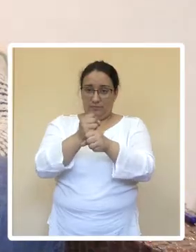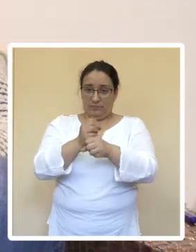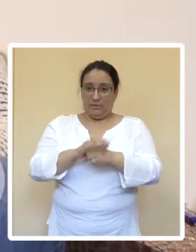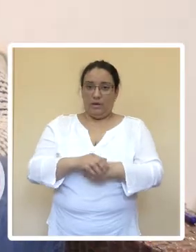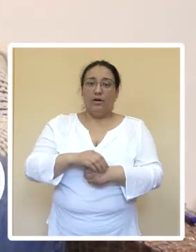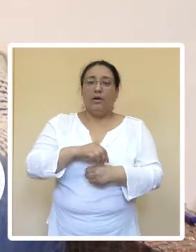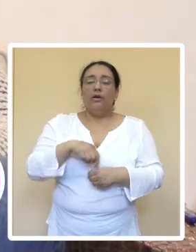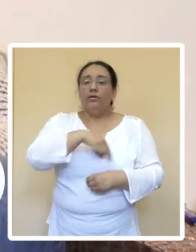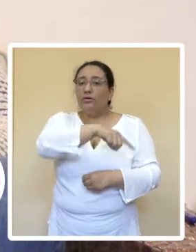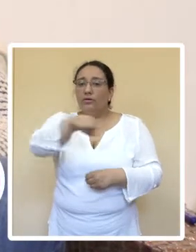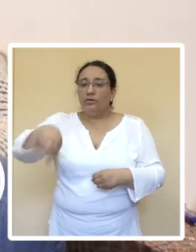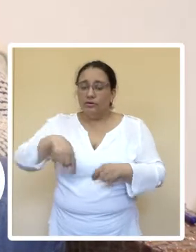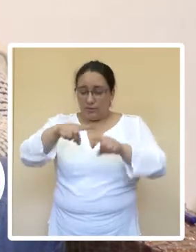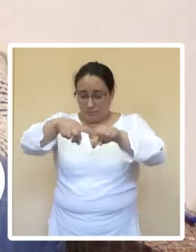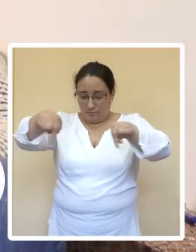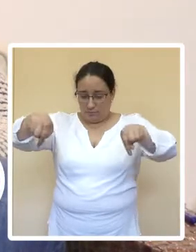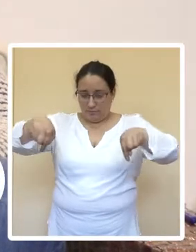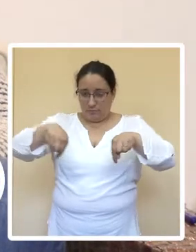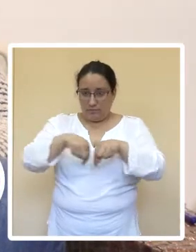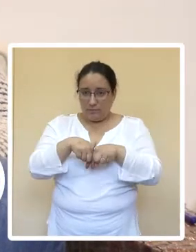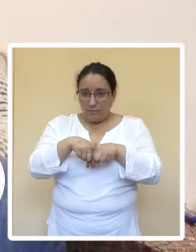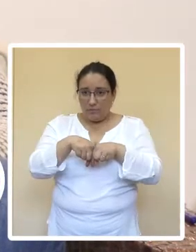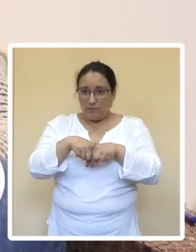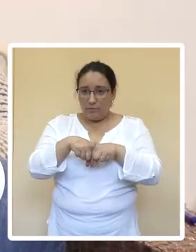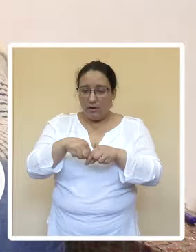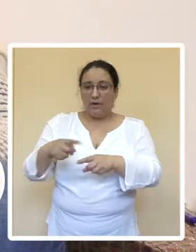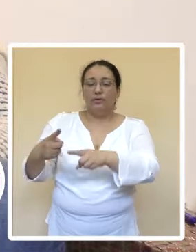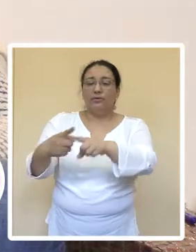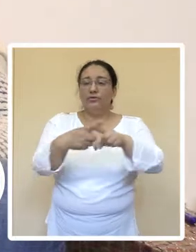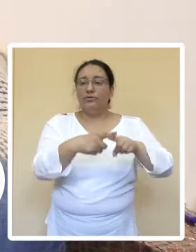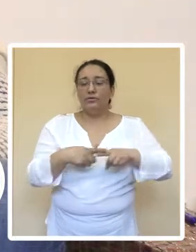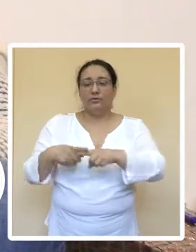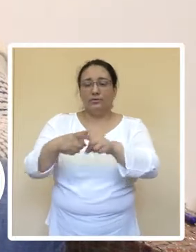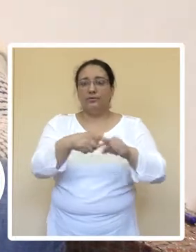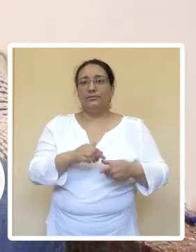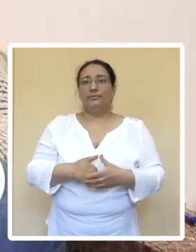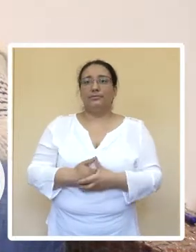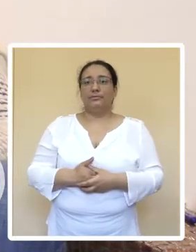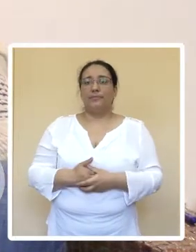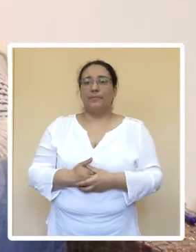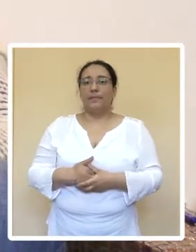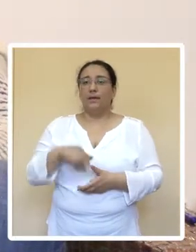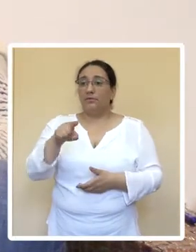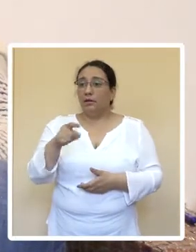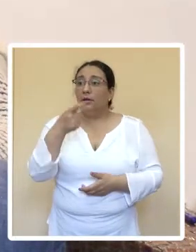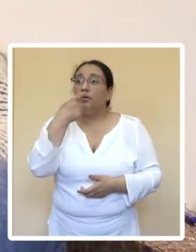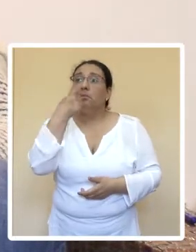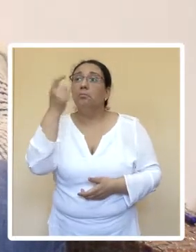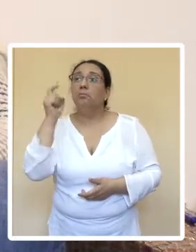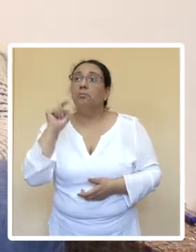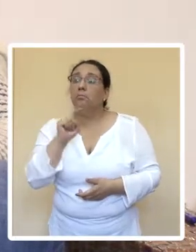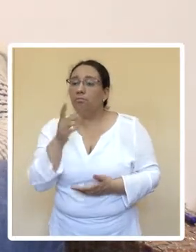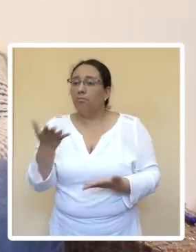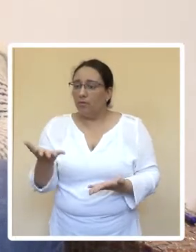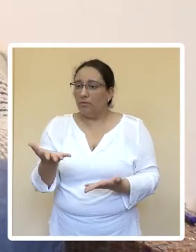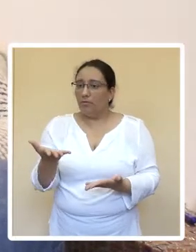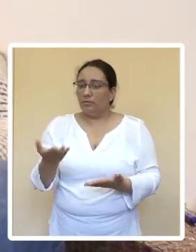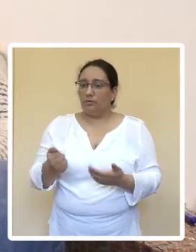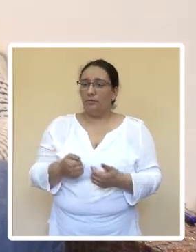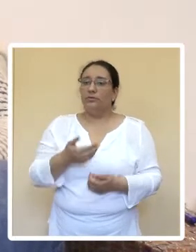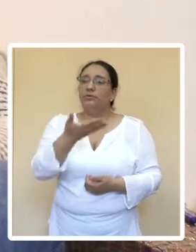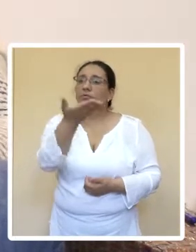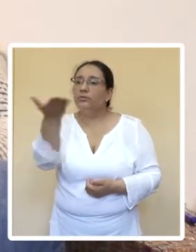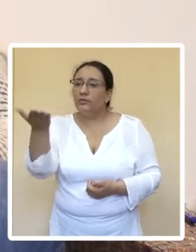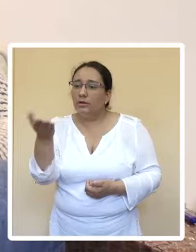Social. Ya, ante cualquier duda, consúltenos. Nosotros estamos abiertos a que, si usted es una